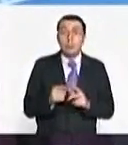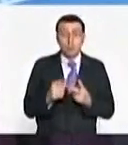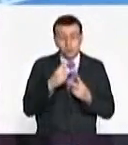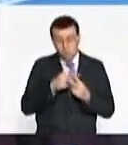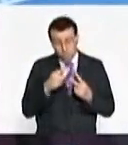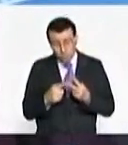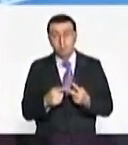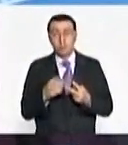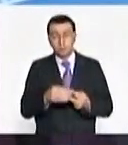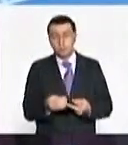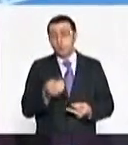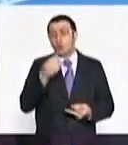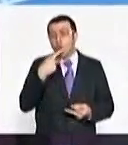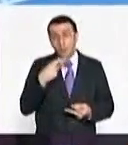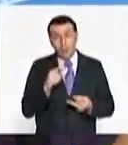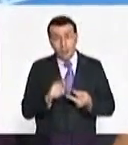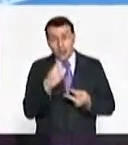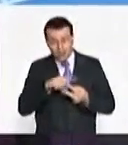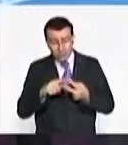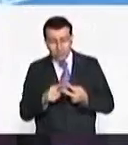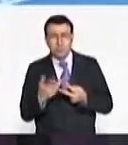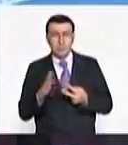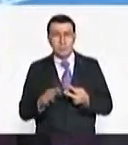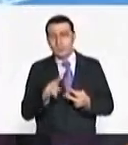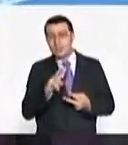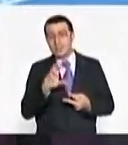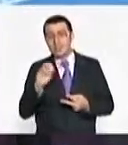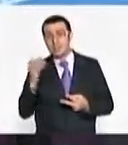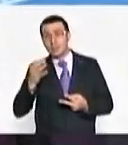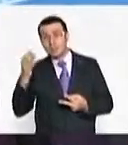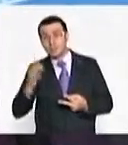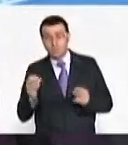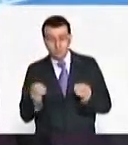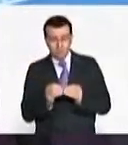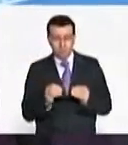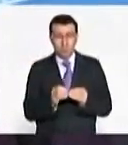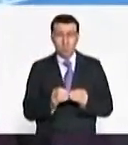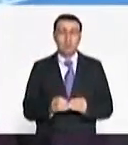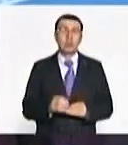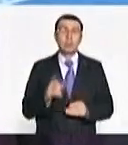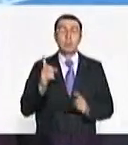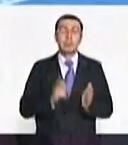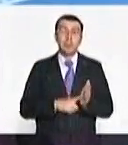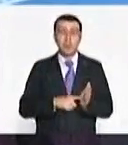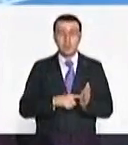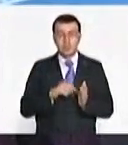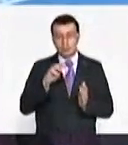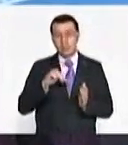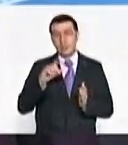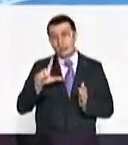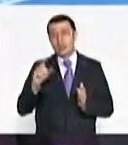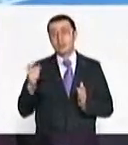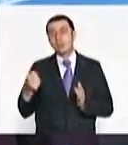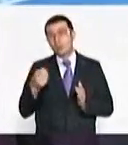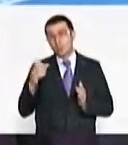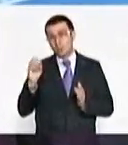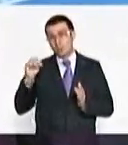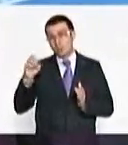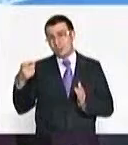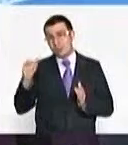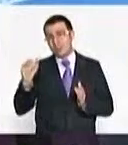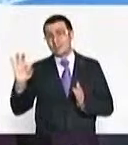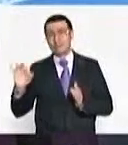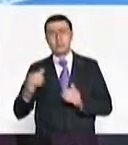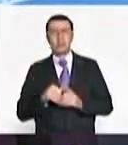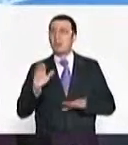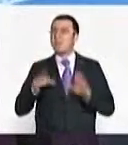dos cápsulas de omega 3 debe ser más o menos del 70%, es decir, 1000 miligramos de omega 3. Eso generalmente no